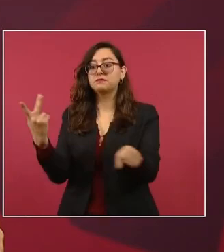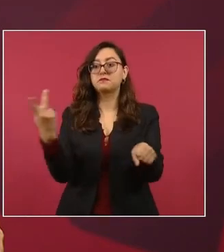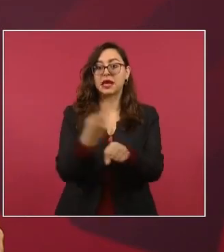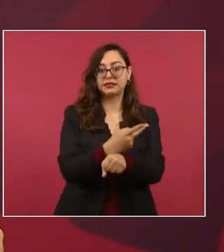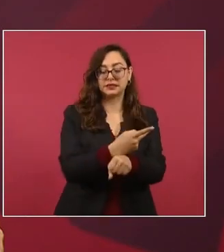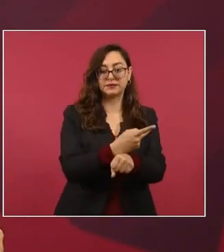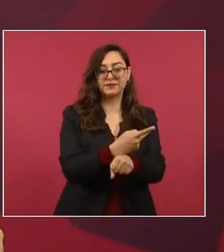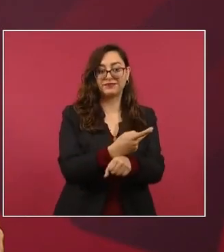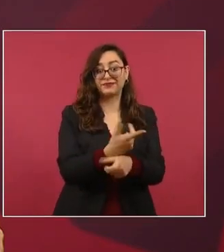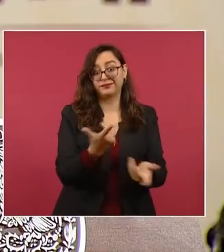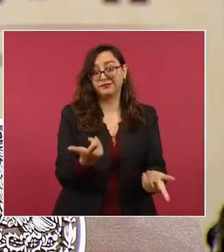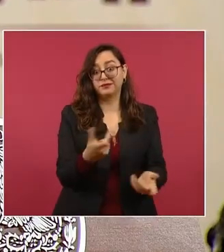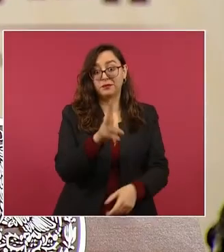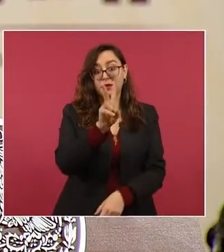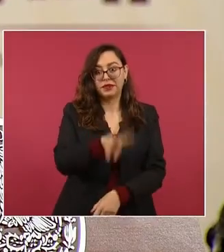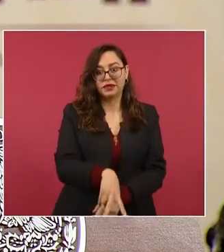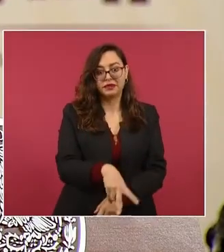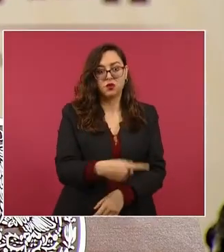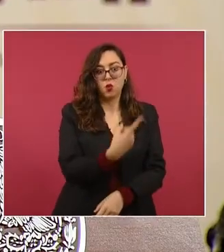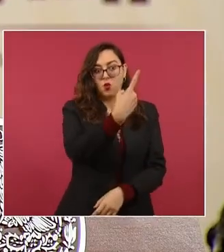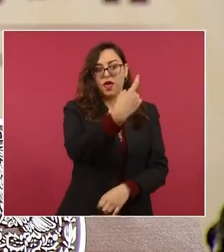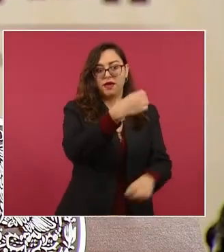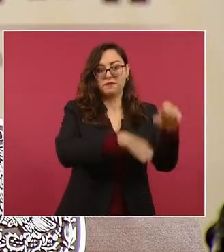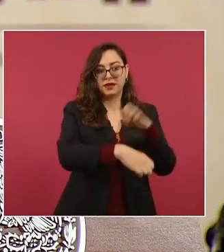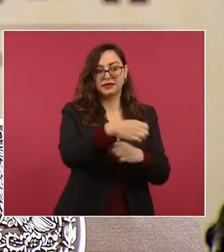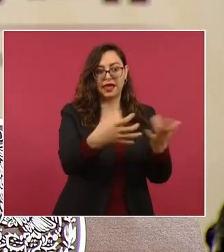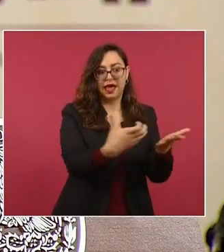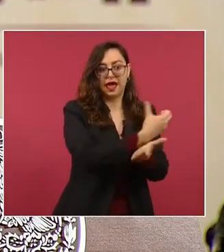Entonces que